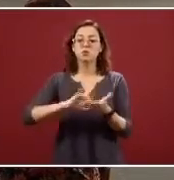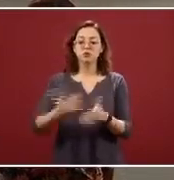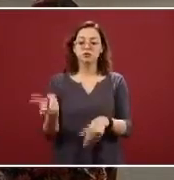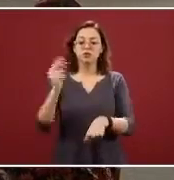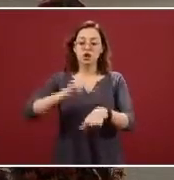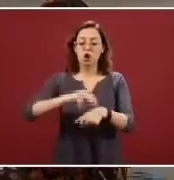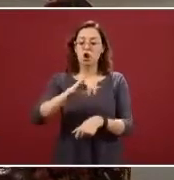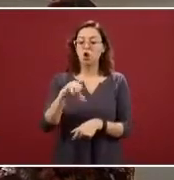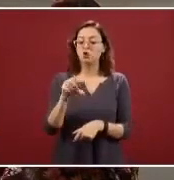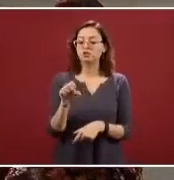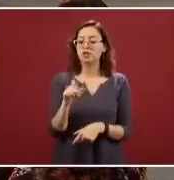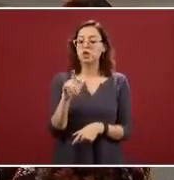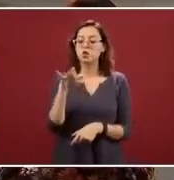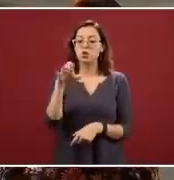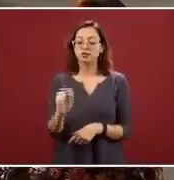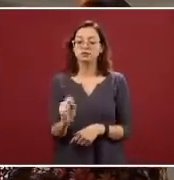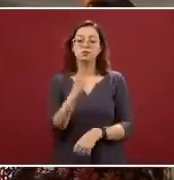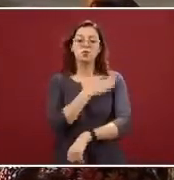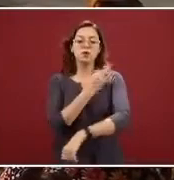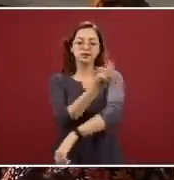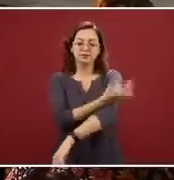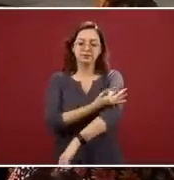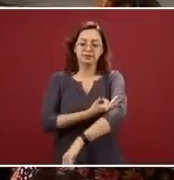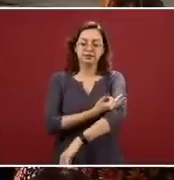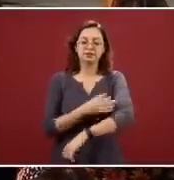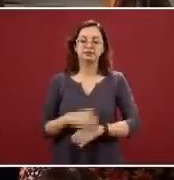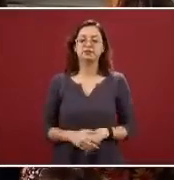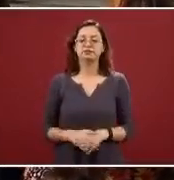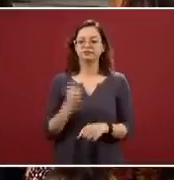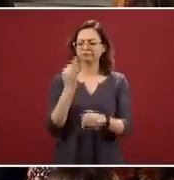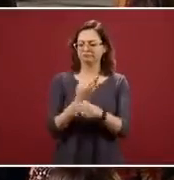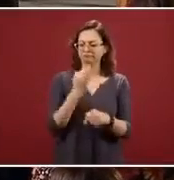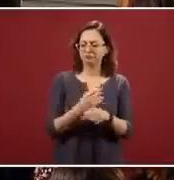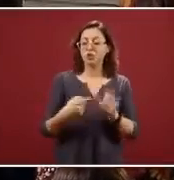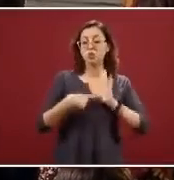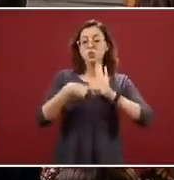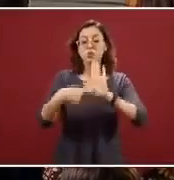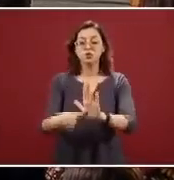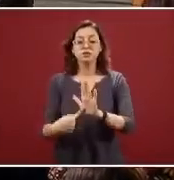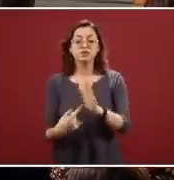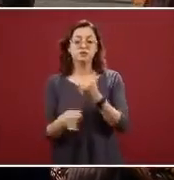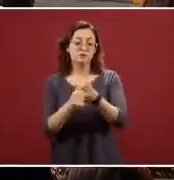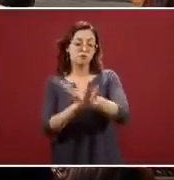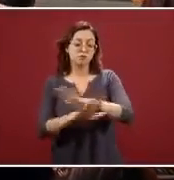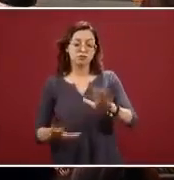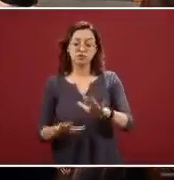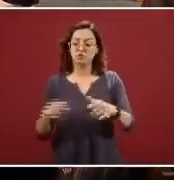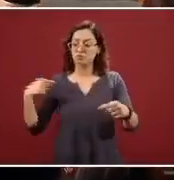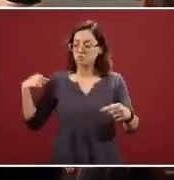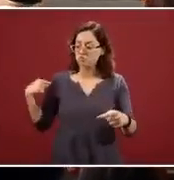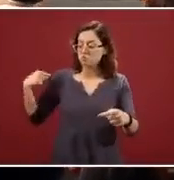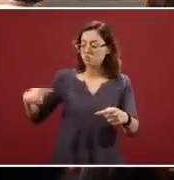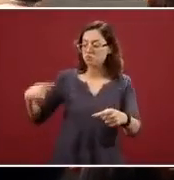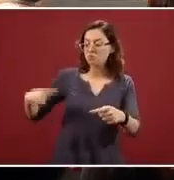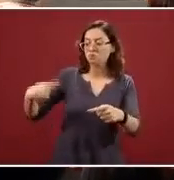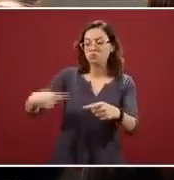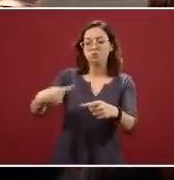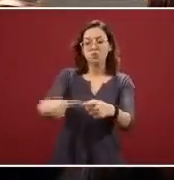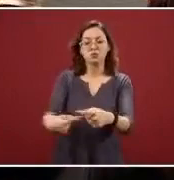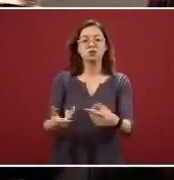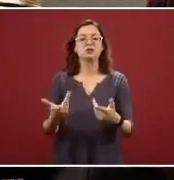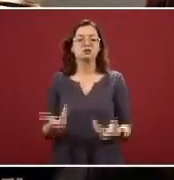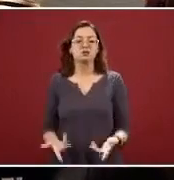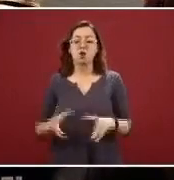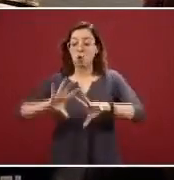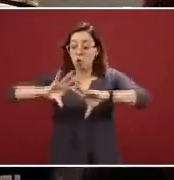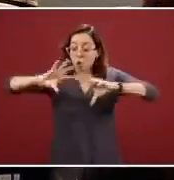Alomía. Buenas tardes. Pues voy a presentar un avance de lo que ya hace tal vez un par de semanas también mencioné como la estrategia